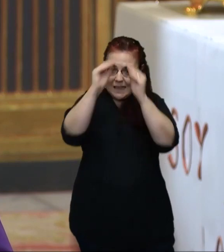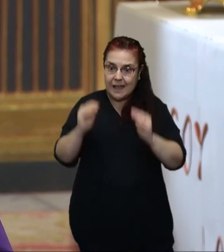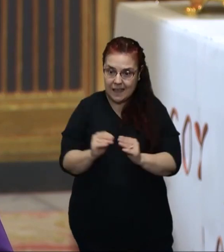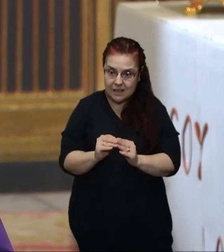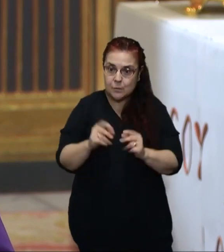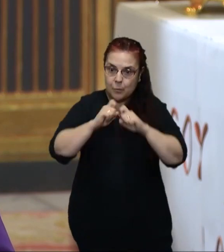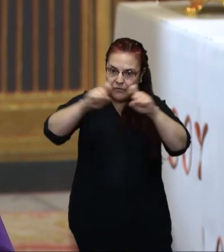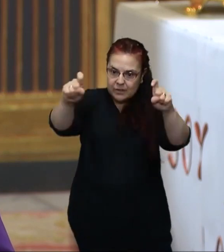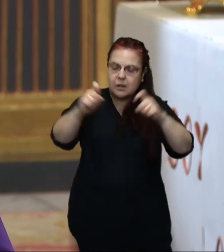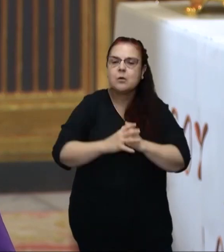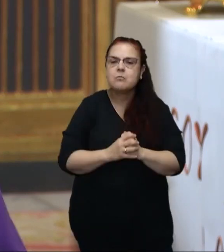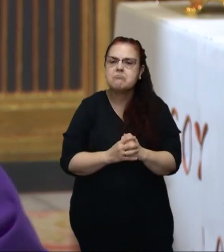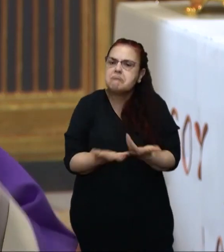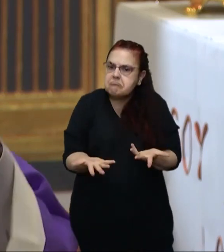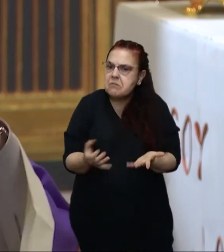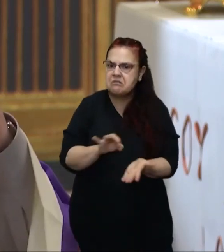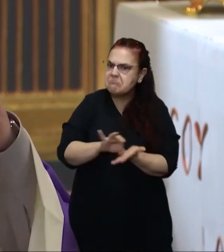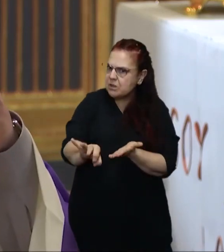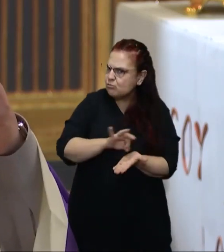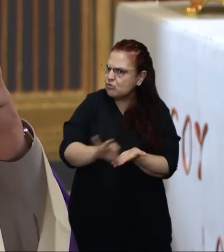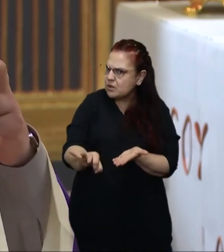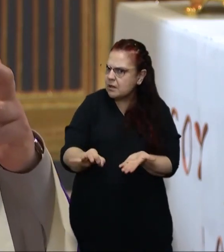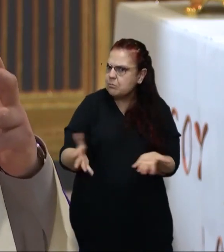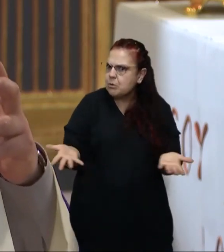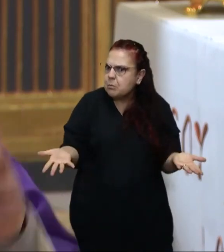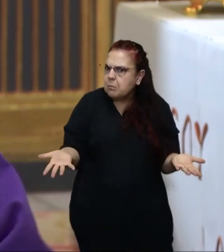es un siervo que todos lo han